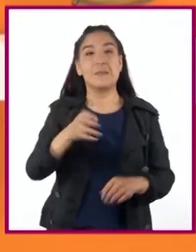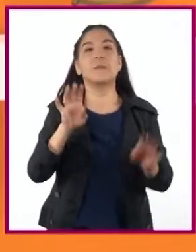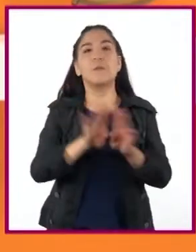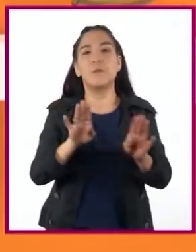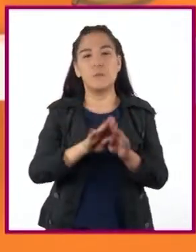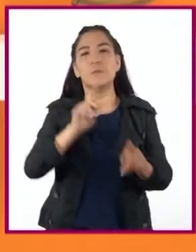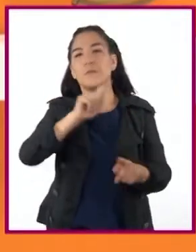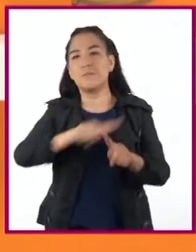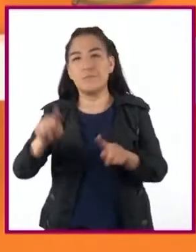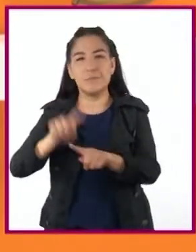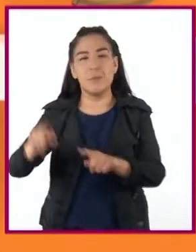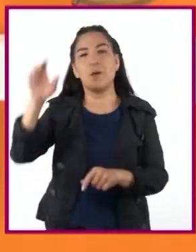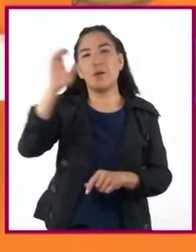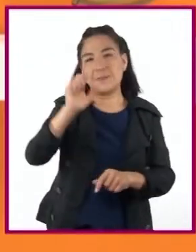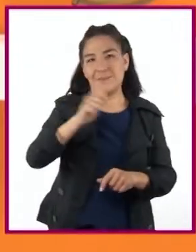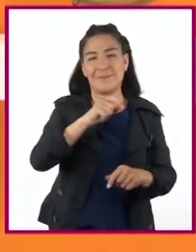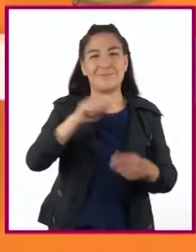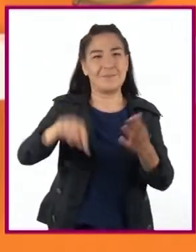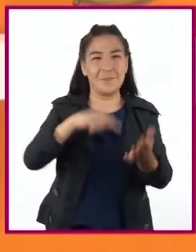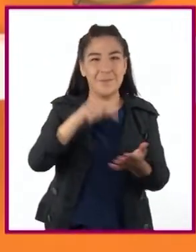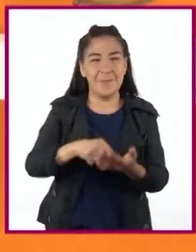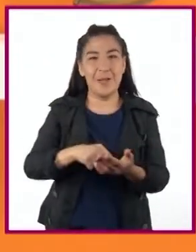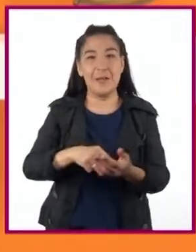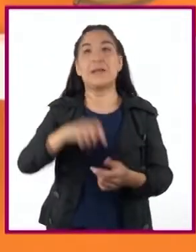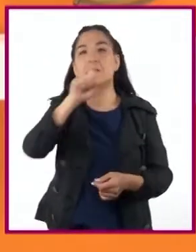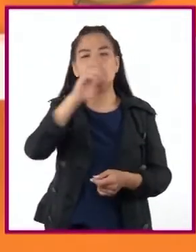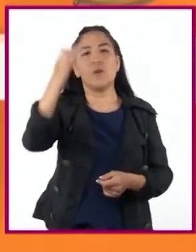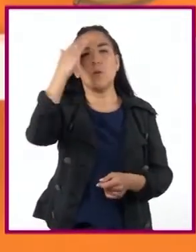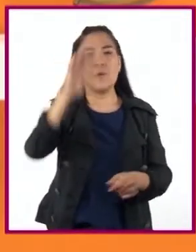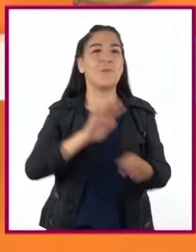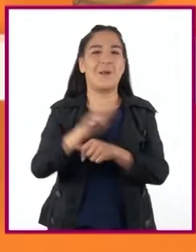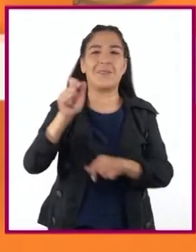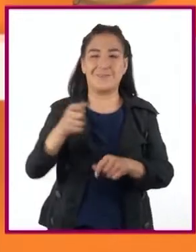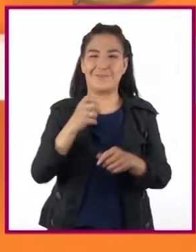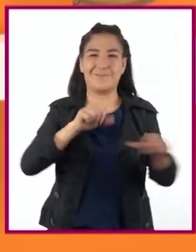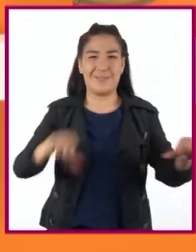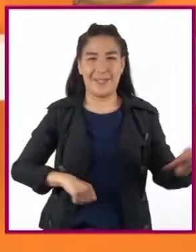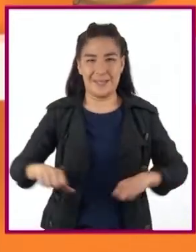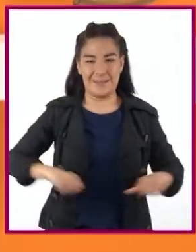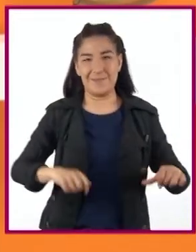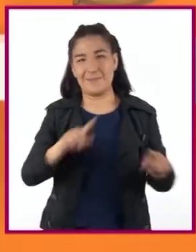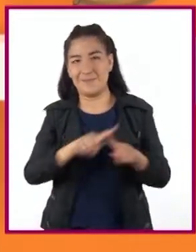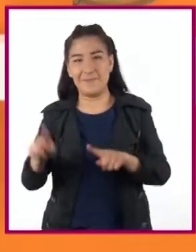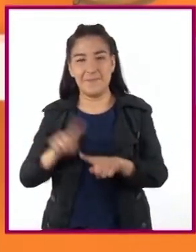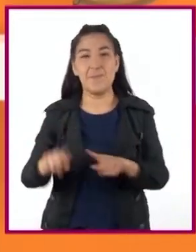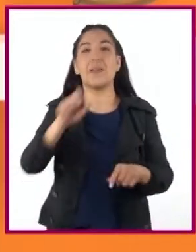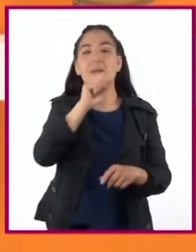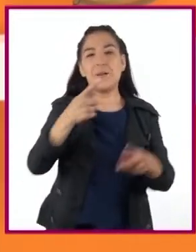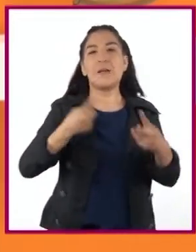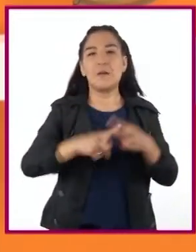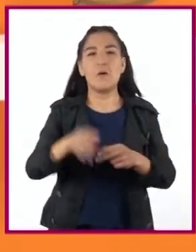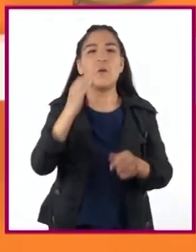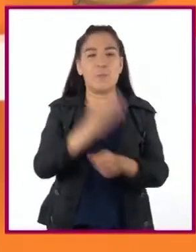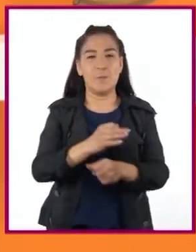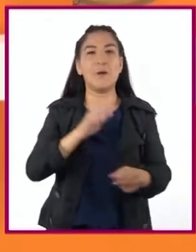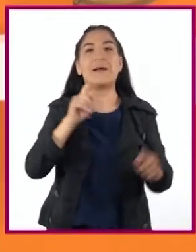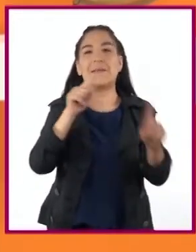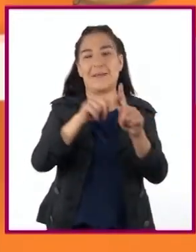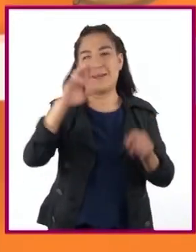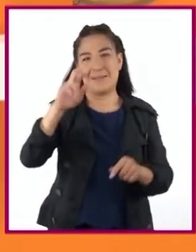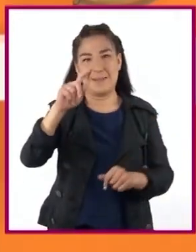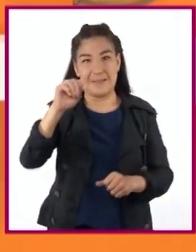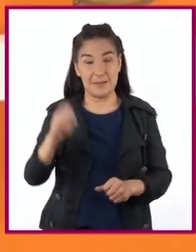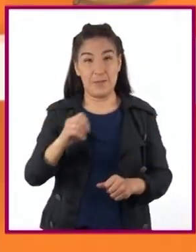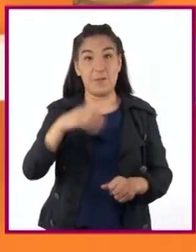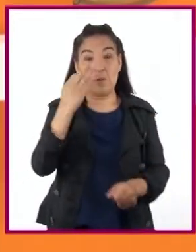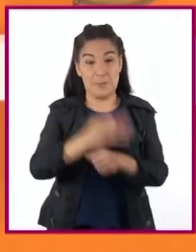culturas que florecieron en cada área y conoceremos sus principales actividades. Además, iniciaremos hoy con un reto y en las